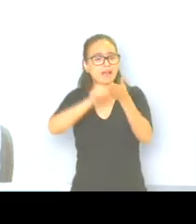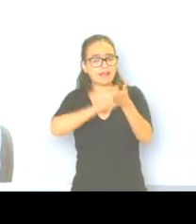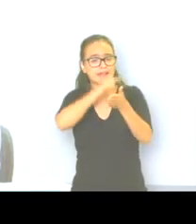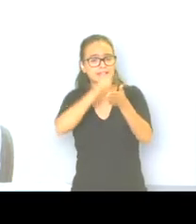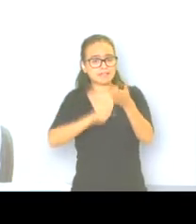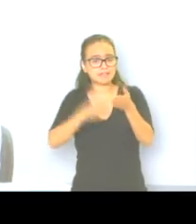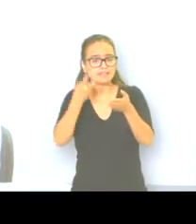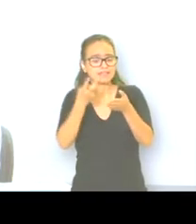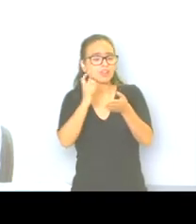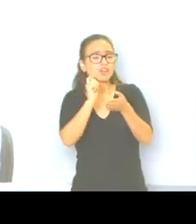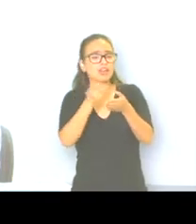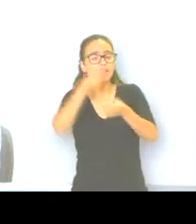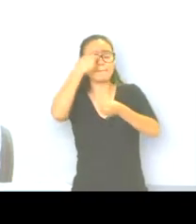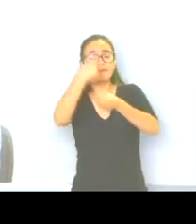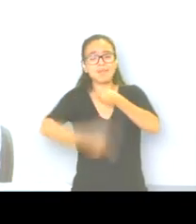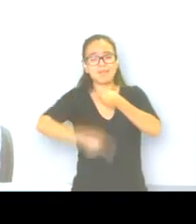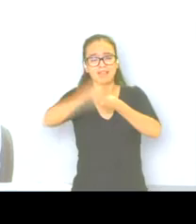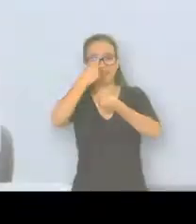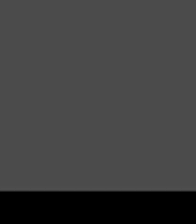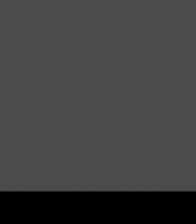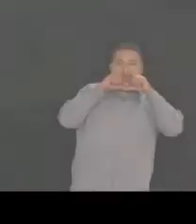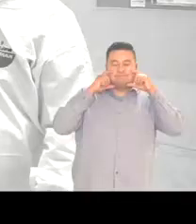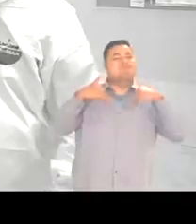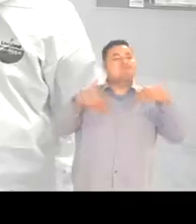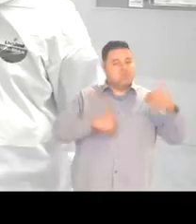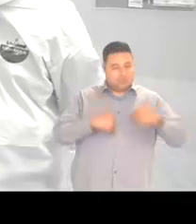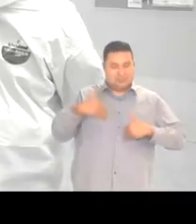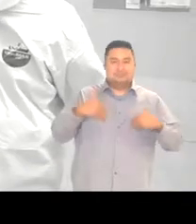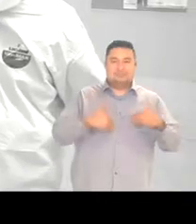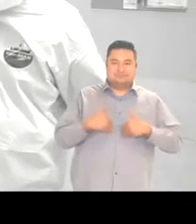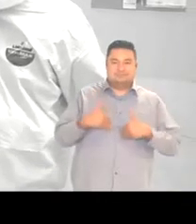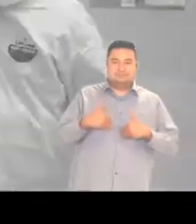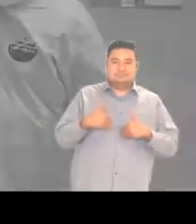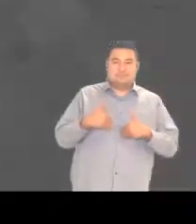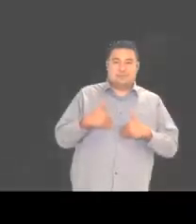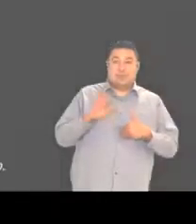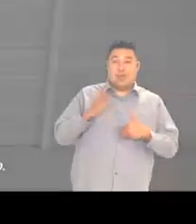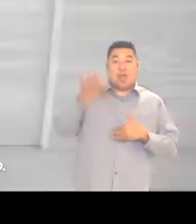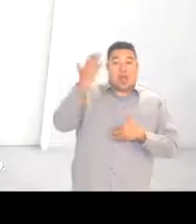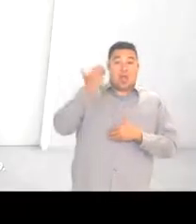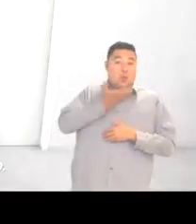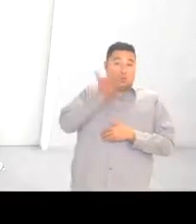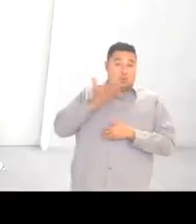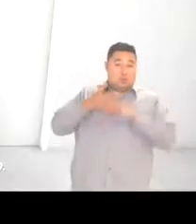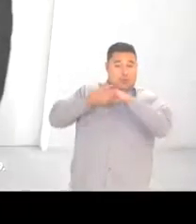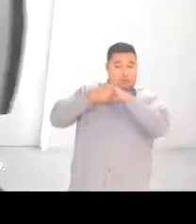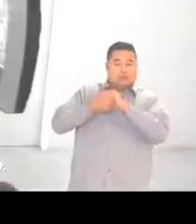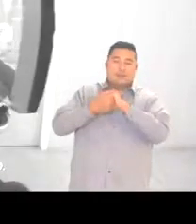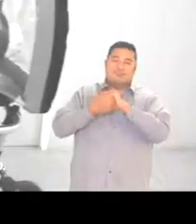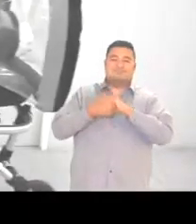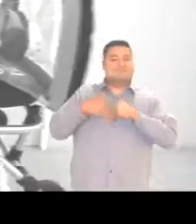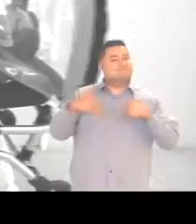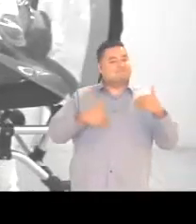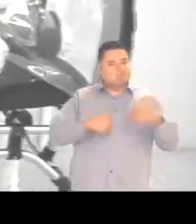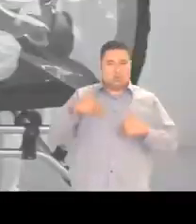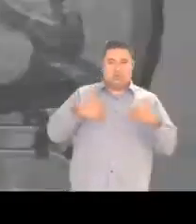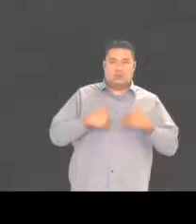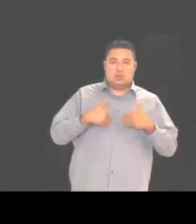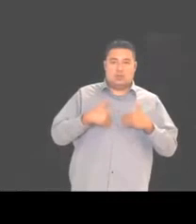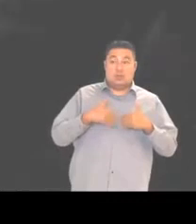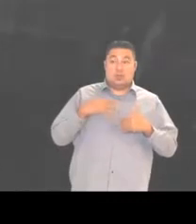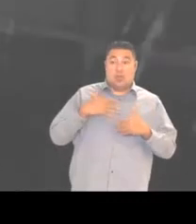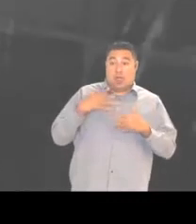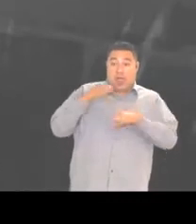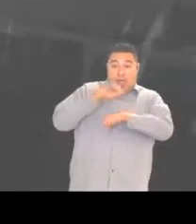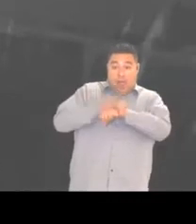suspendidas por el riesgo que existe de contagio. El cubrebocas es incómodo. No saludar como antes es